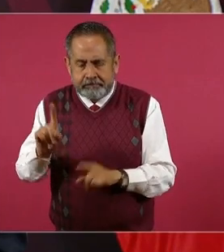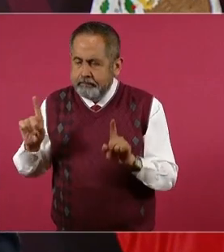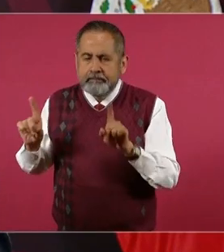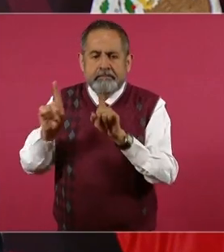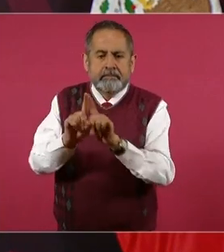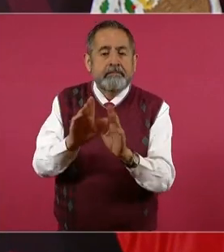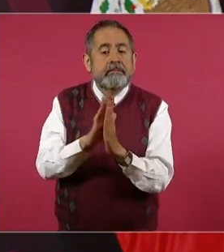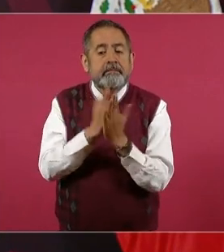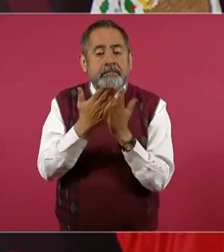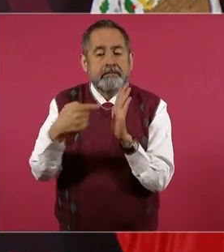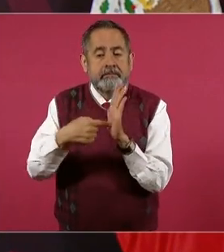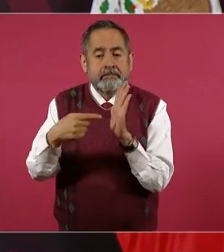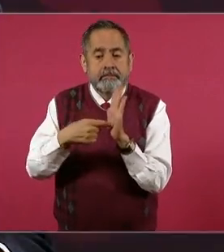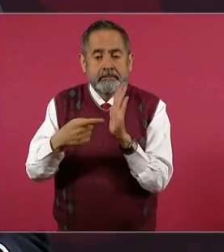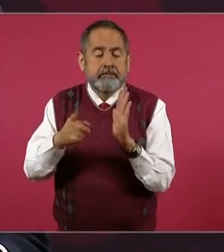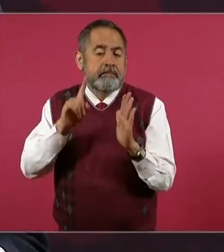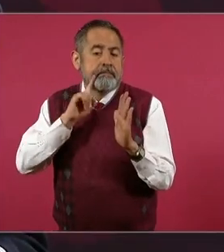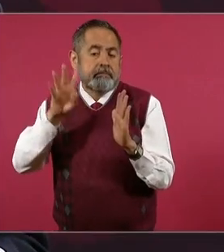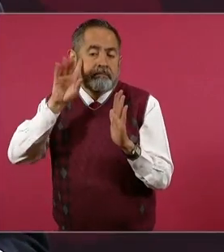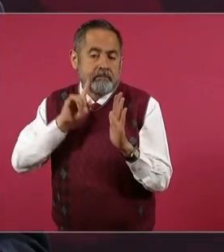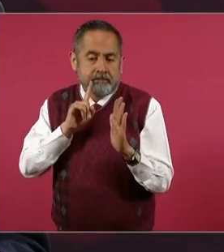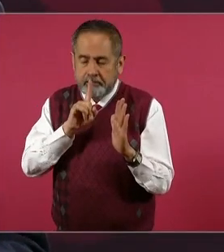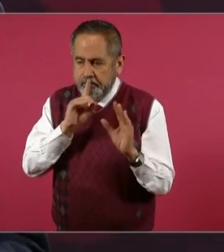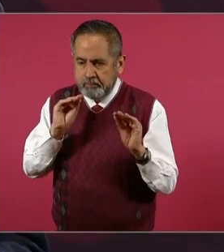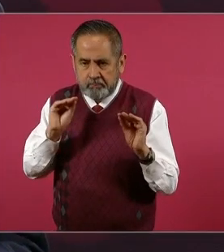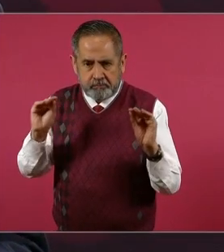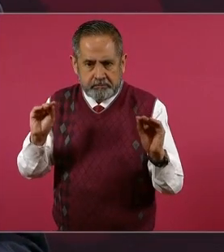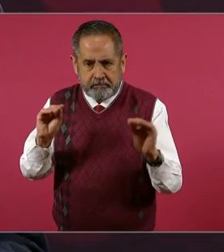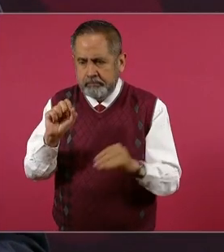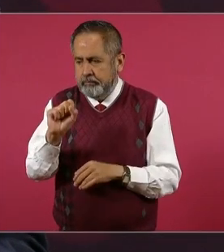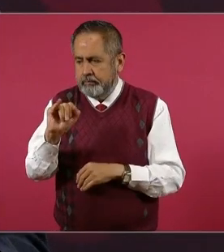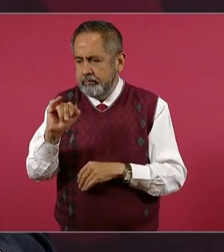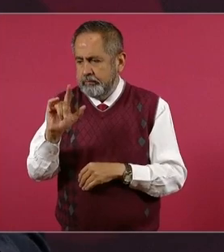Se llama Feminismo Silencioso,